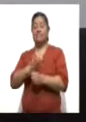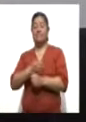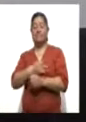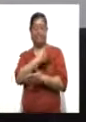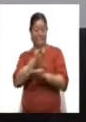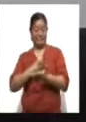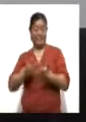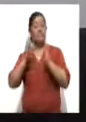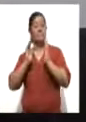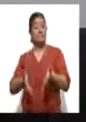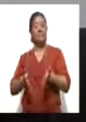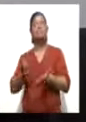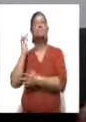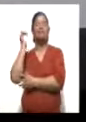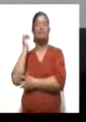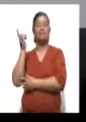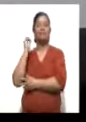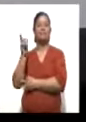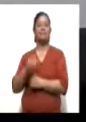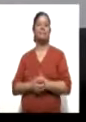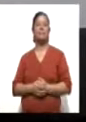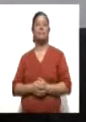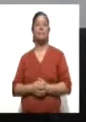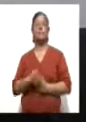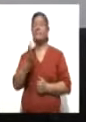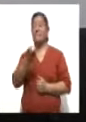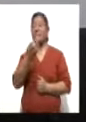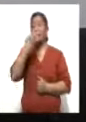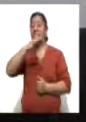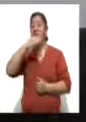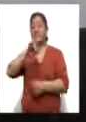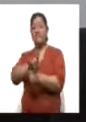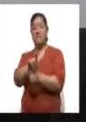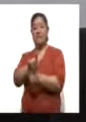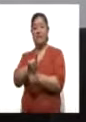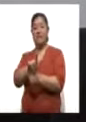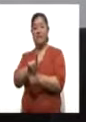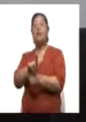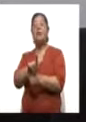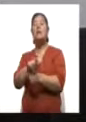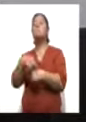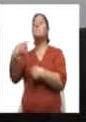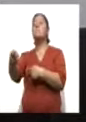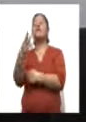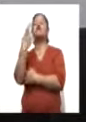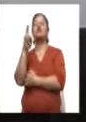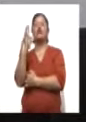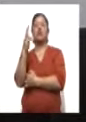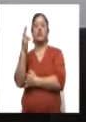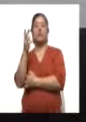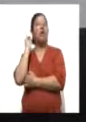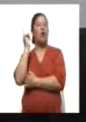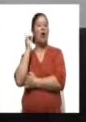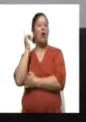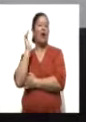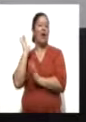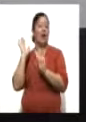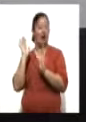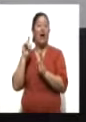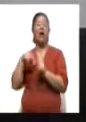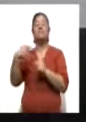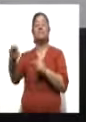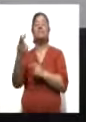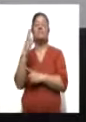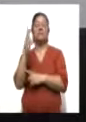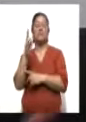planeado, ojalá, ya que este festival es hasta fin de año, en el mes de noviembre, entonces esperemos que ya para